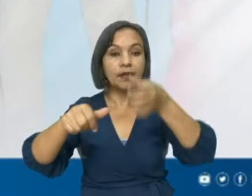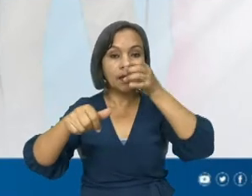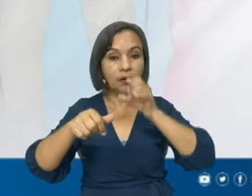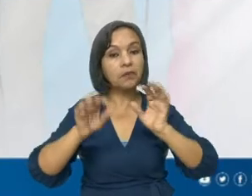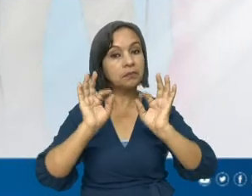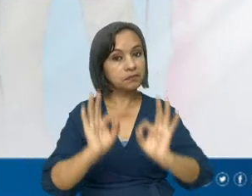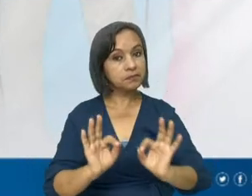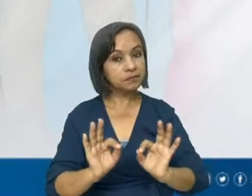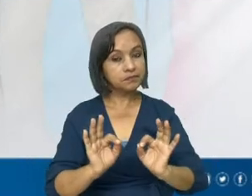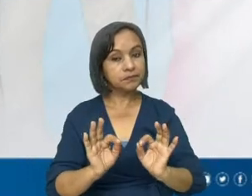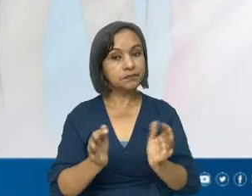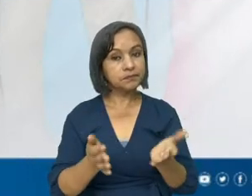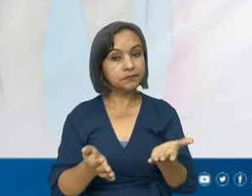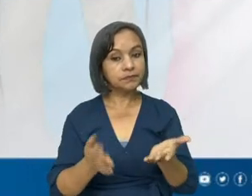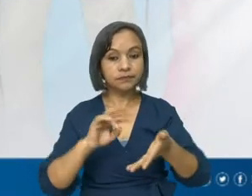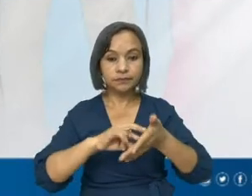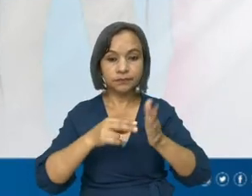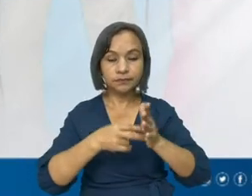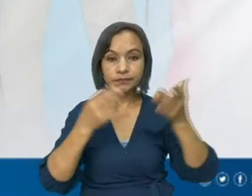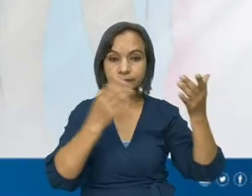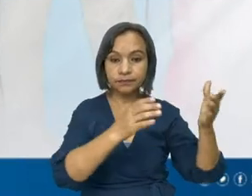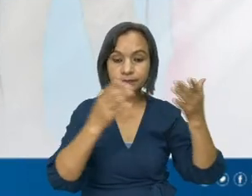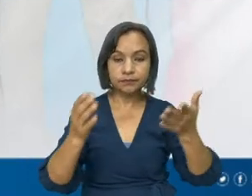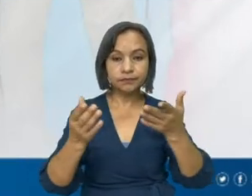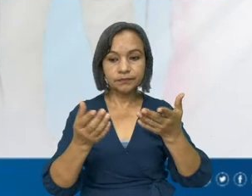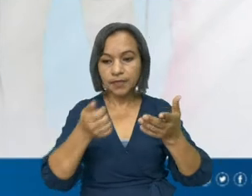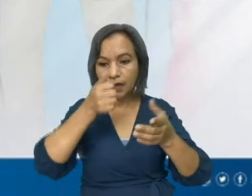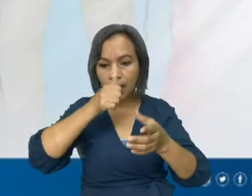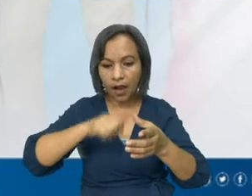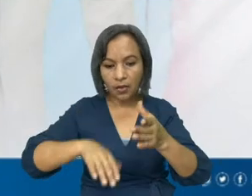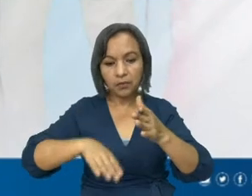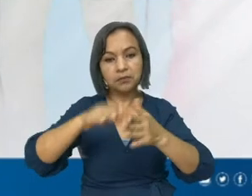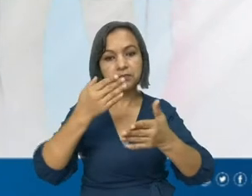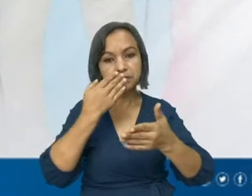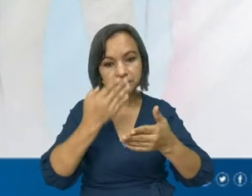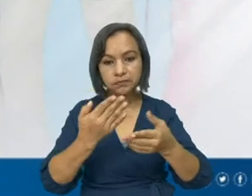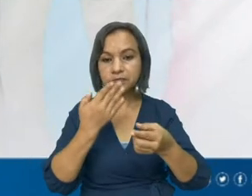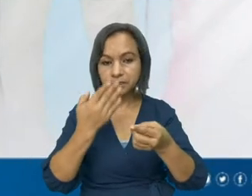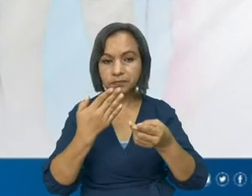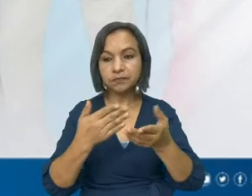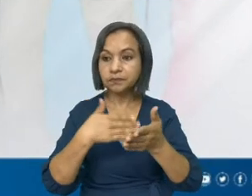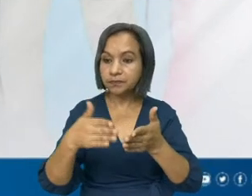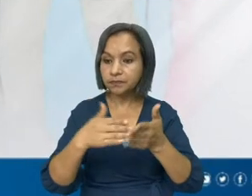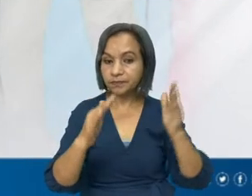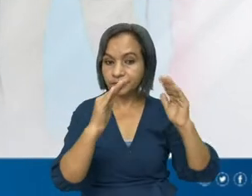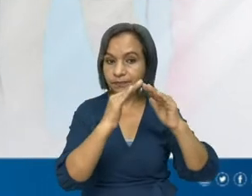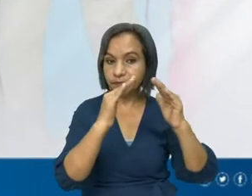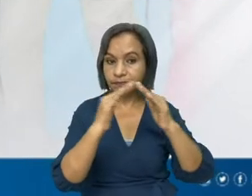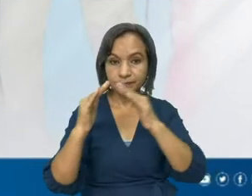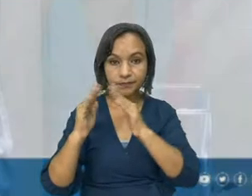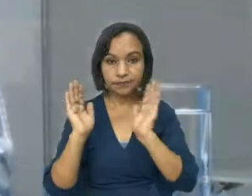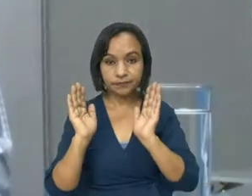¿Qué significa? De que están los elementos de cantidad, de calidad, de acceso, pero no